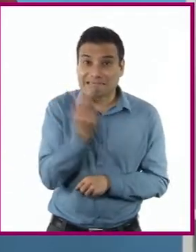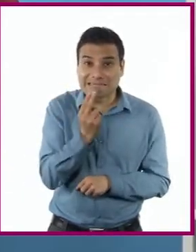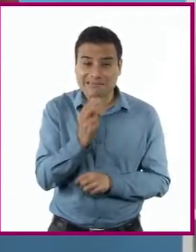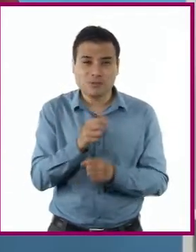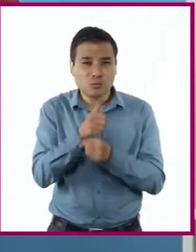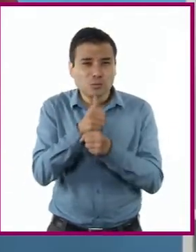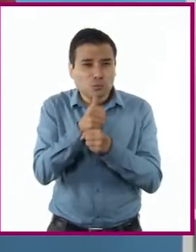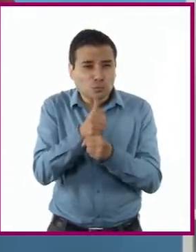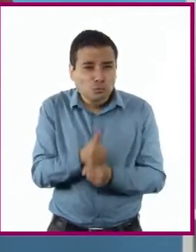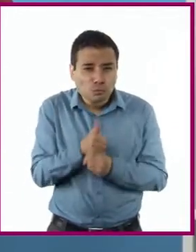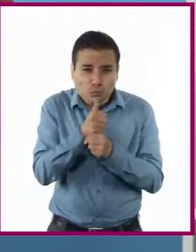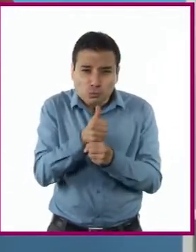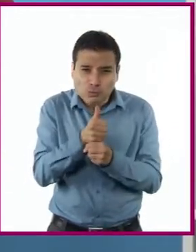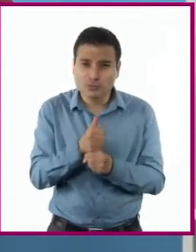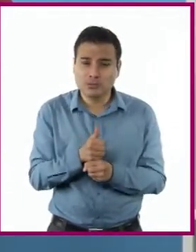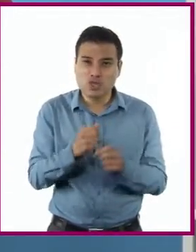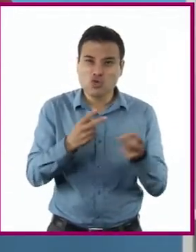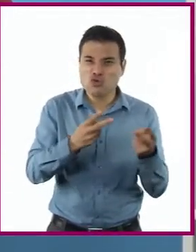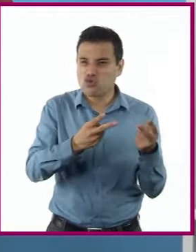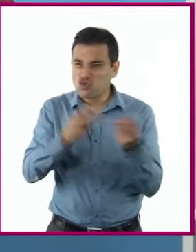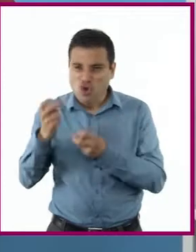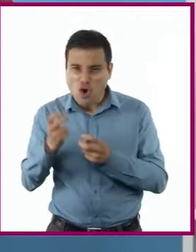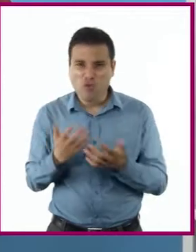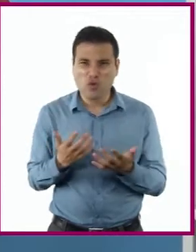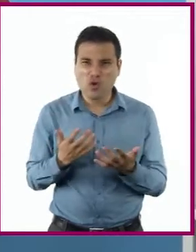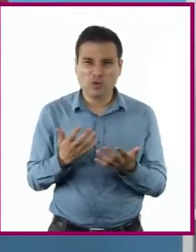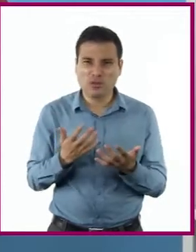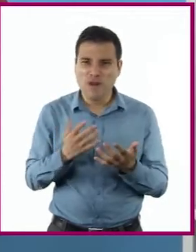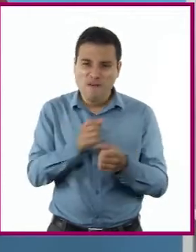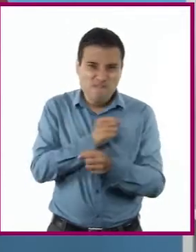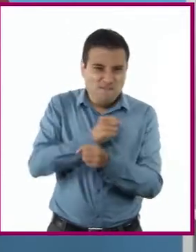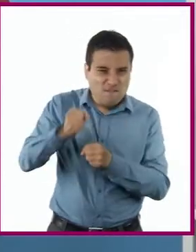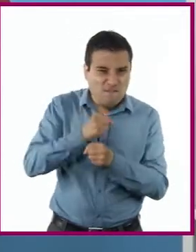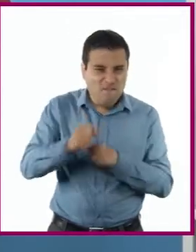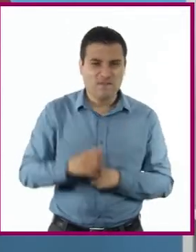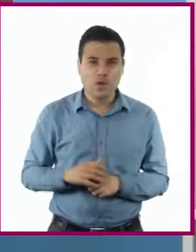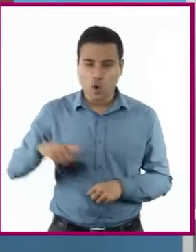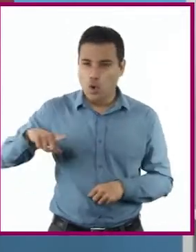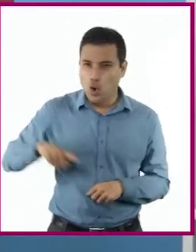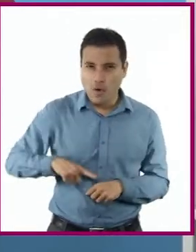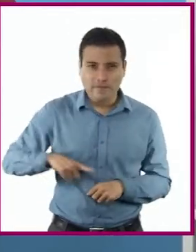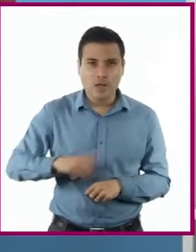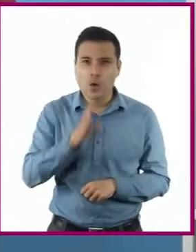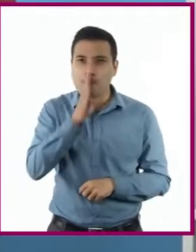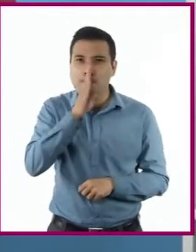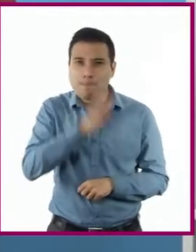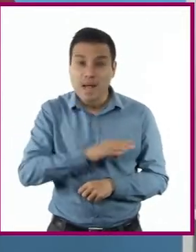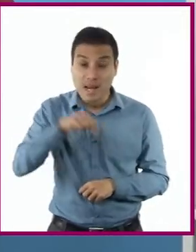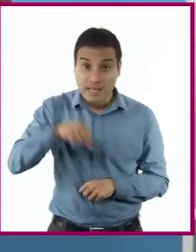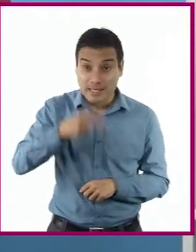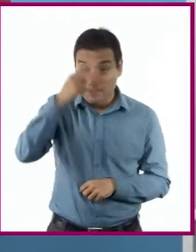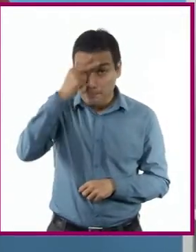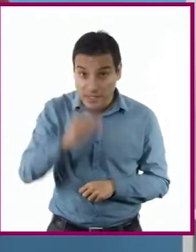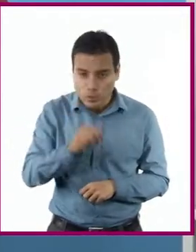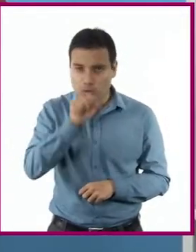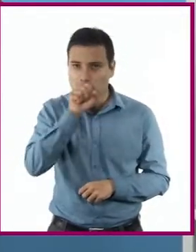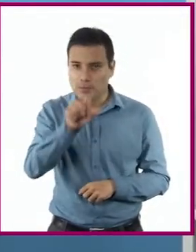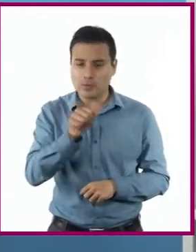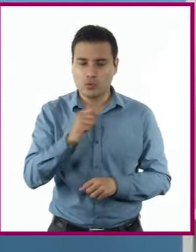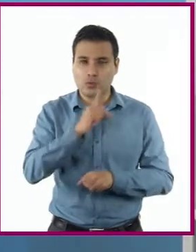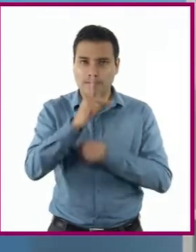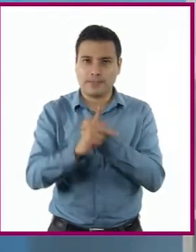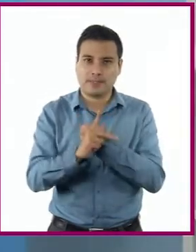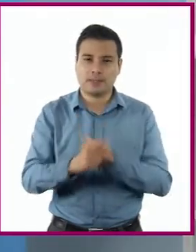la explotación y los robos de los ricos y sus malos gobiernos aquí, en nuestro México y en otros países del